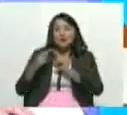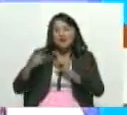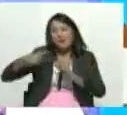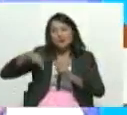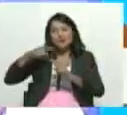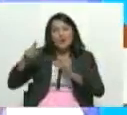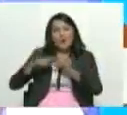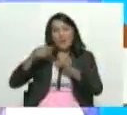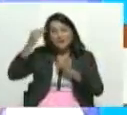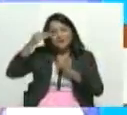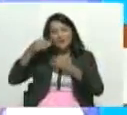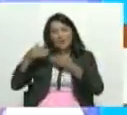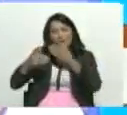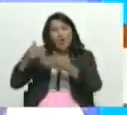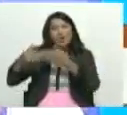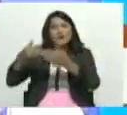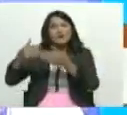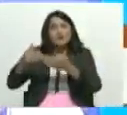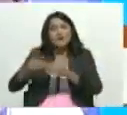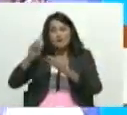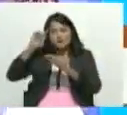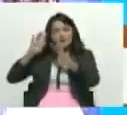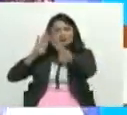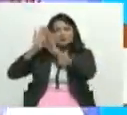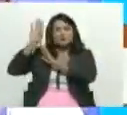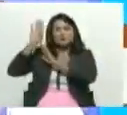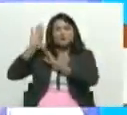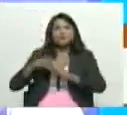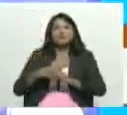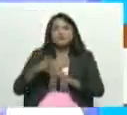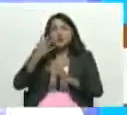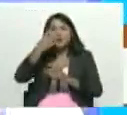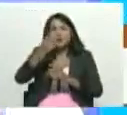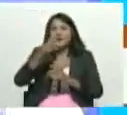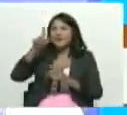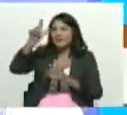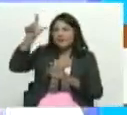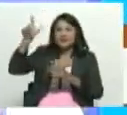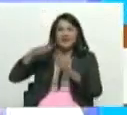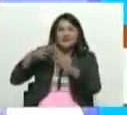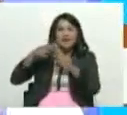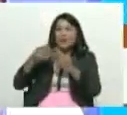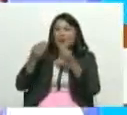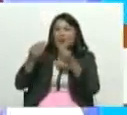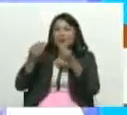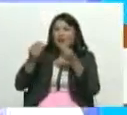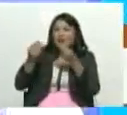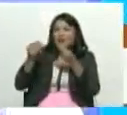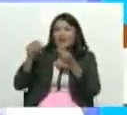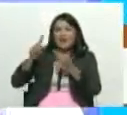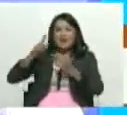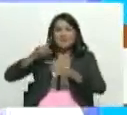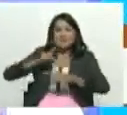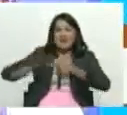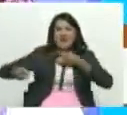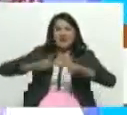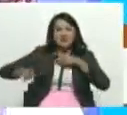muchos de ellos no comprenden a cabalidad que es el imperialismo por lo tanto esto reviste en un